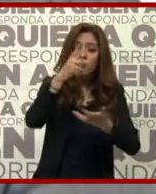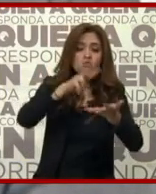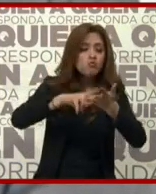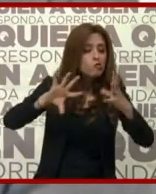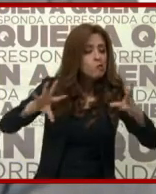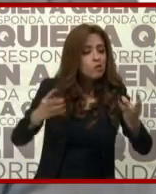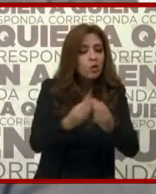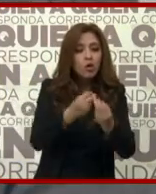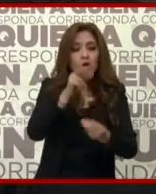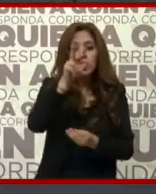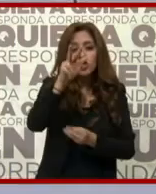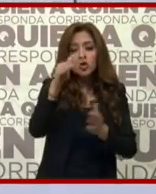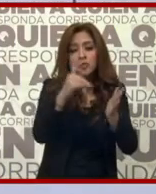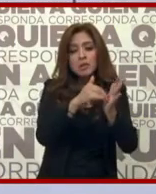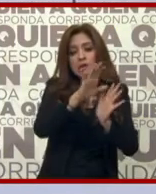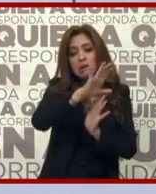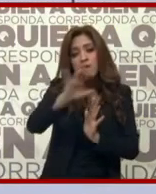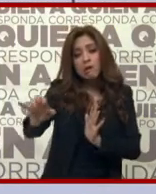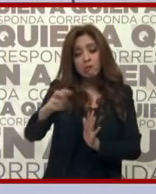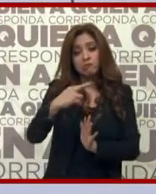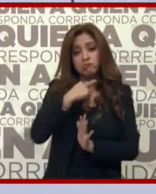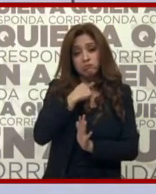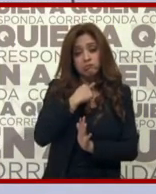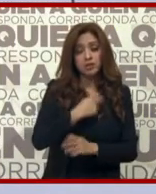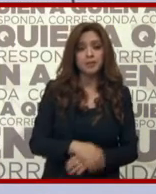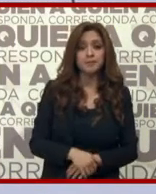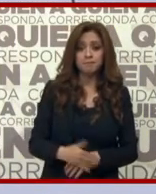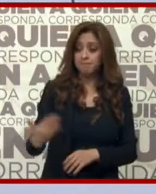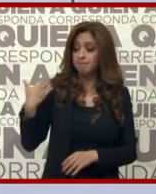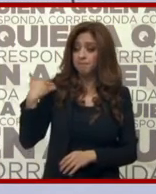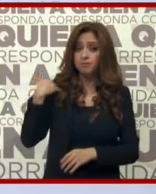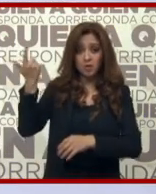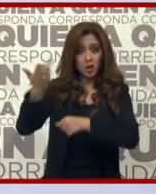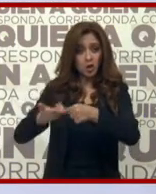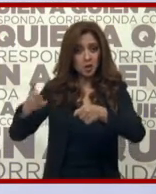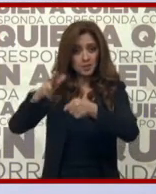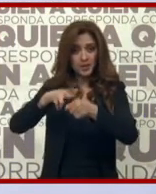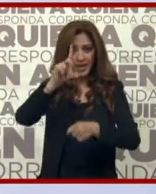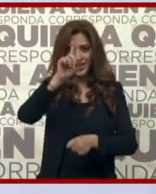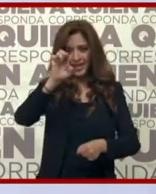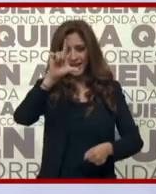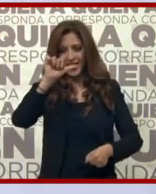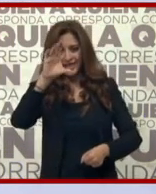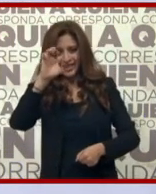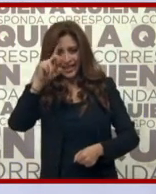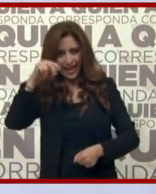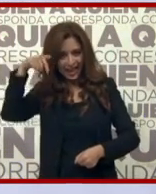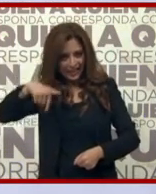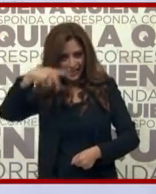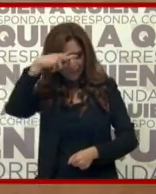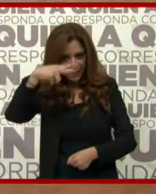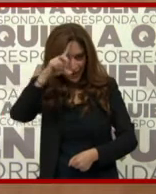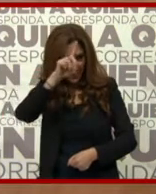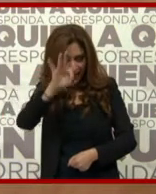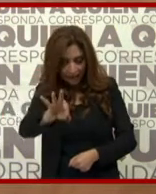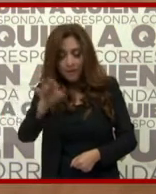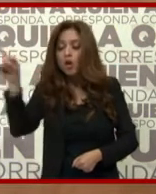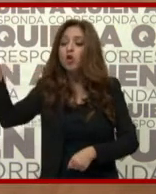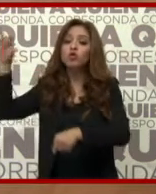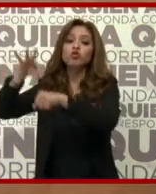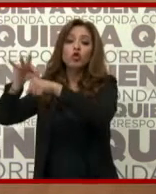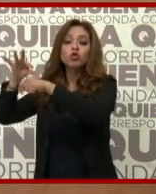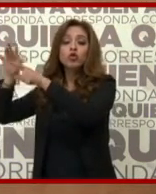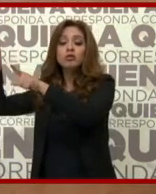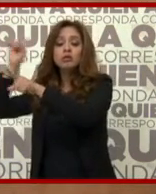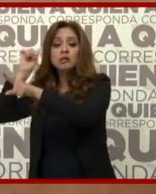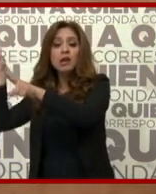es de 18.500 pesos. Hace poco fueron canalizados al Hospital de la Ceguera en México, pues de acuerdo con el médico tratante de Alexa, en